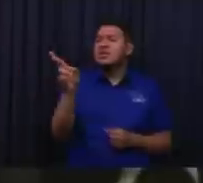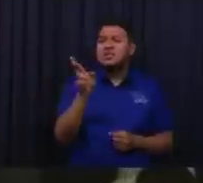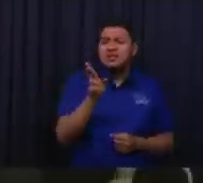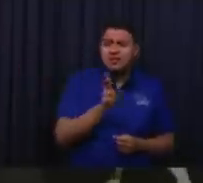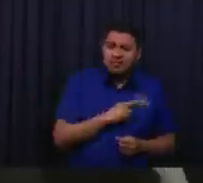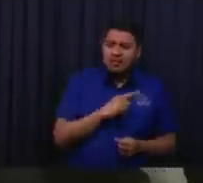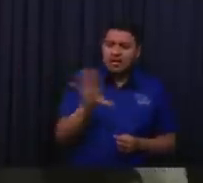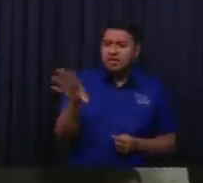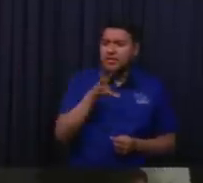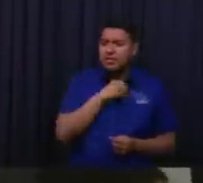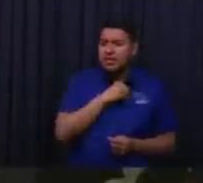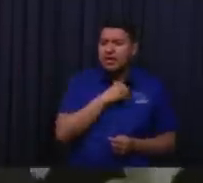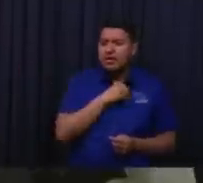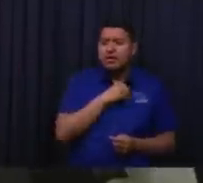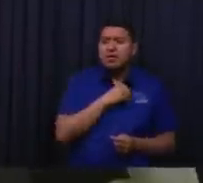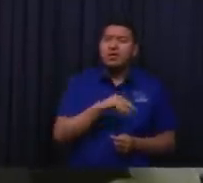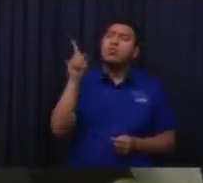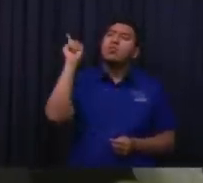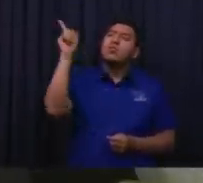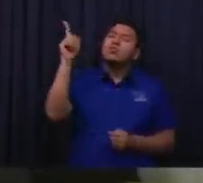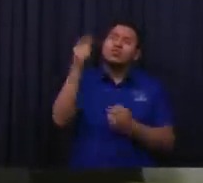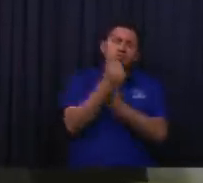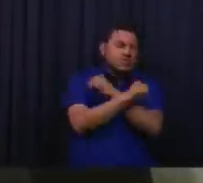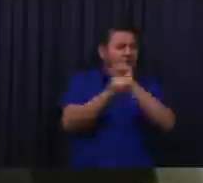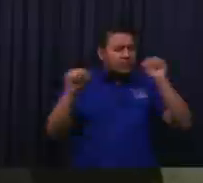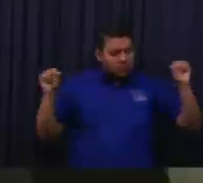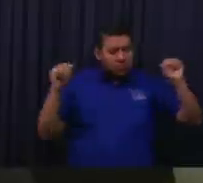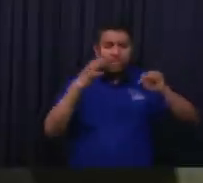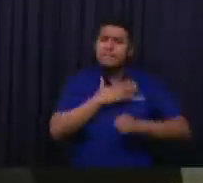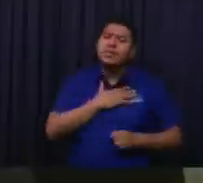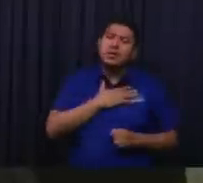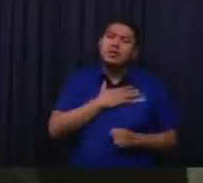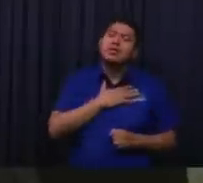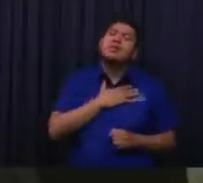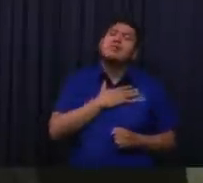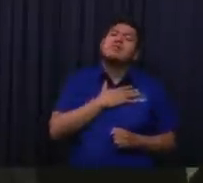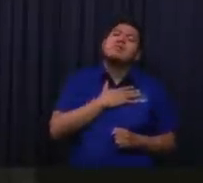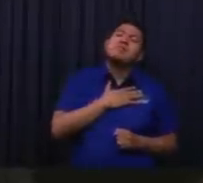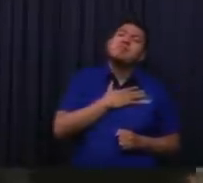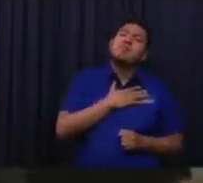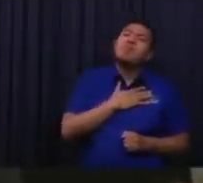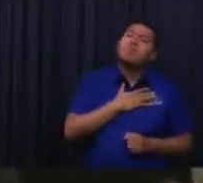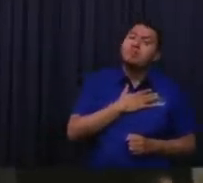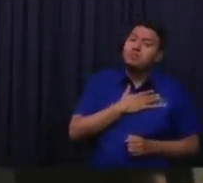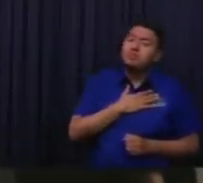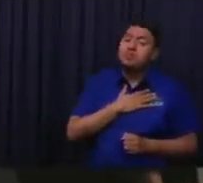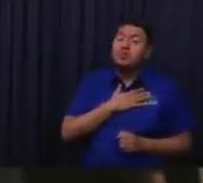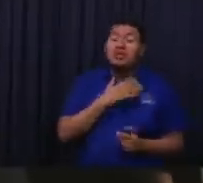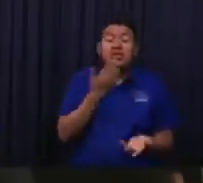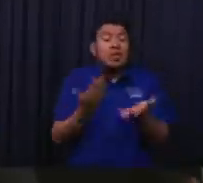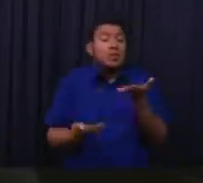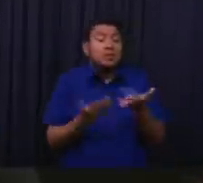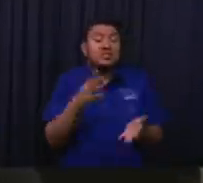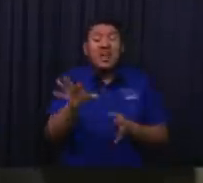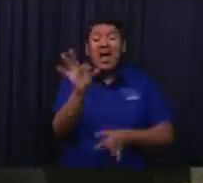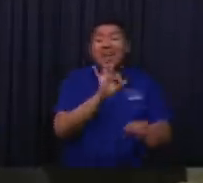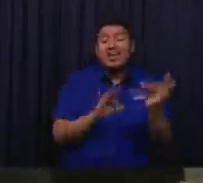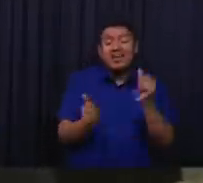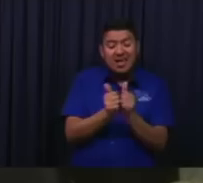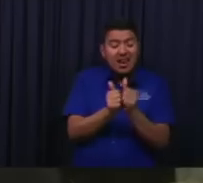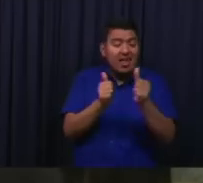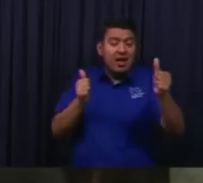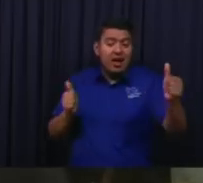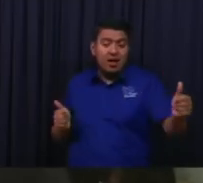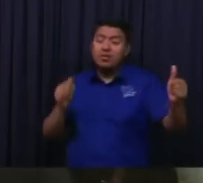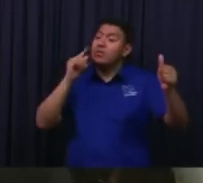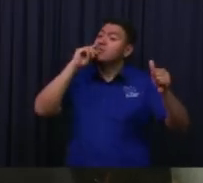mi único, suficiente y personal Salvador. Y si hay alguien que se ha alejado del Señor y este momento el Señor